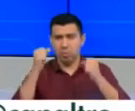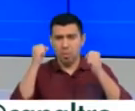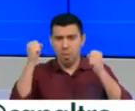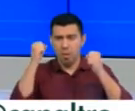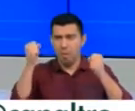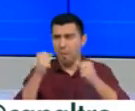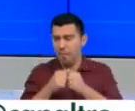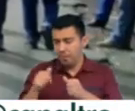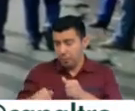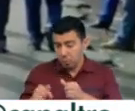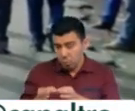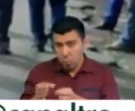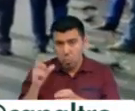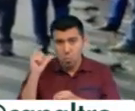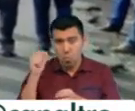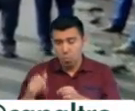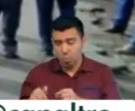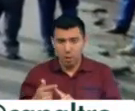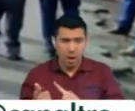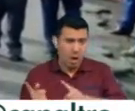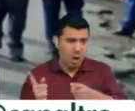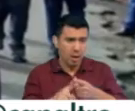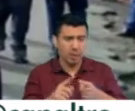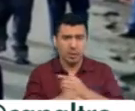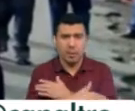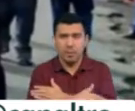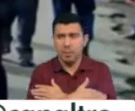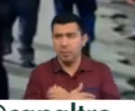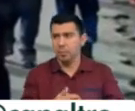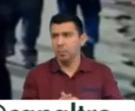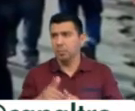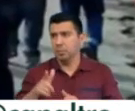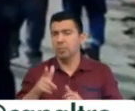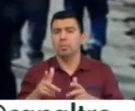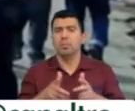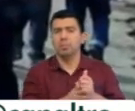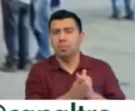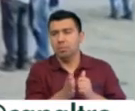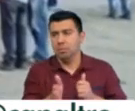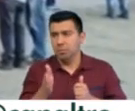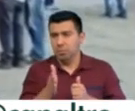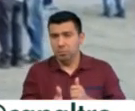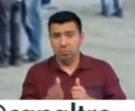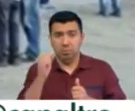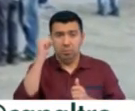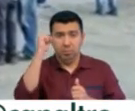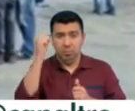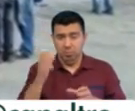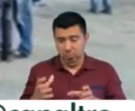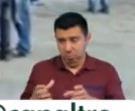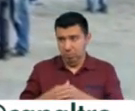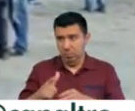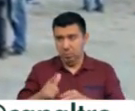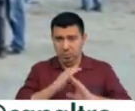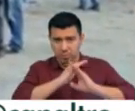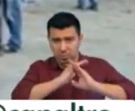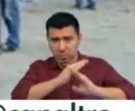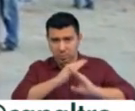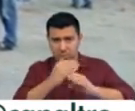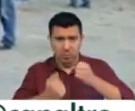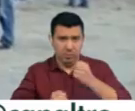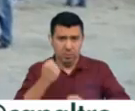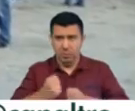comunica con Pamplona en el sector del Descanso. Varios sindicatos intentaron impedir el paso de los vehículos, pero la presencia policial